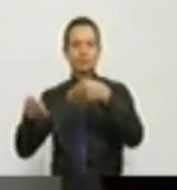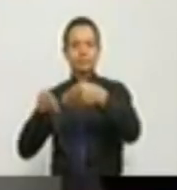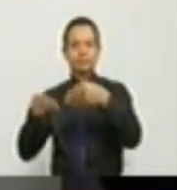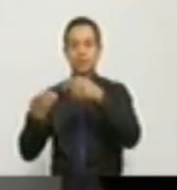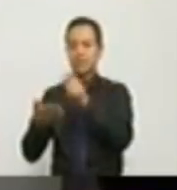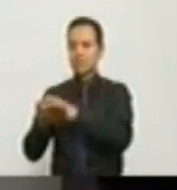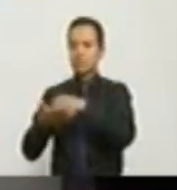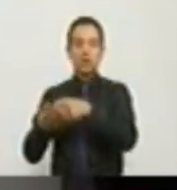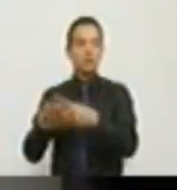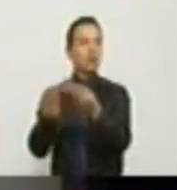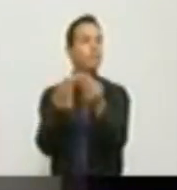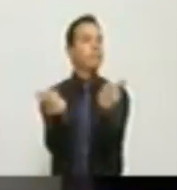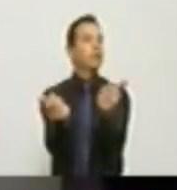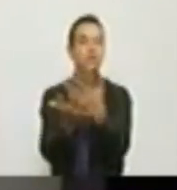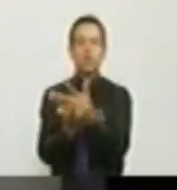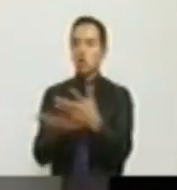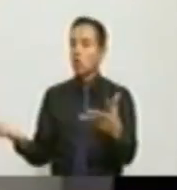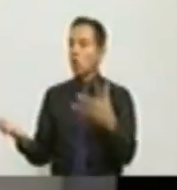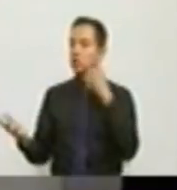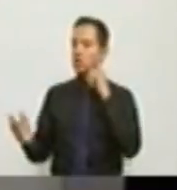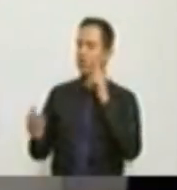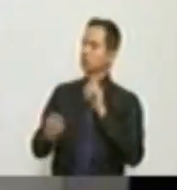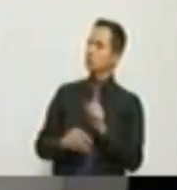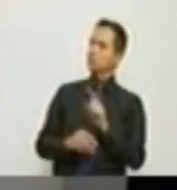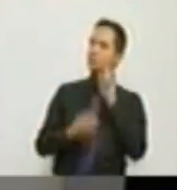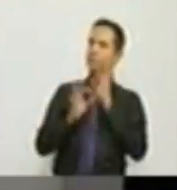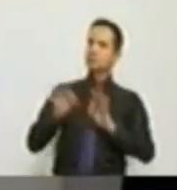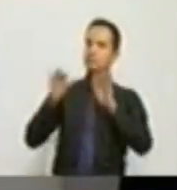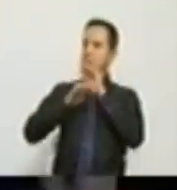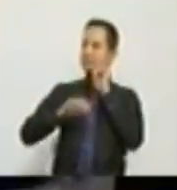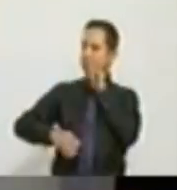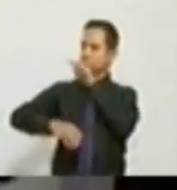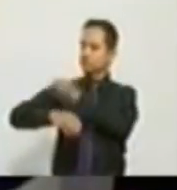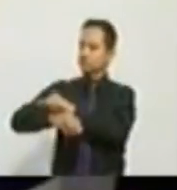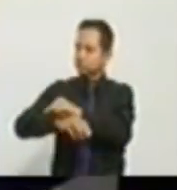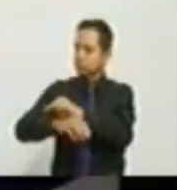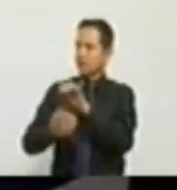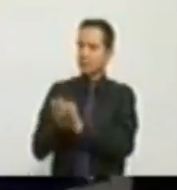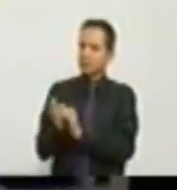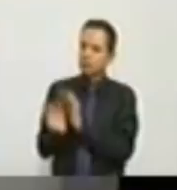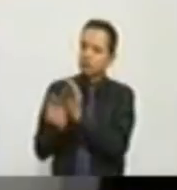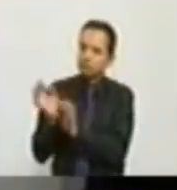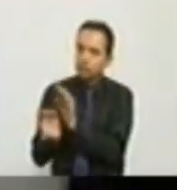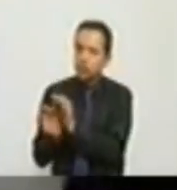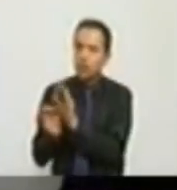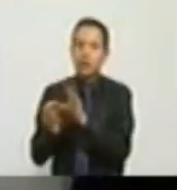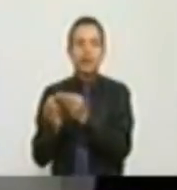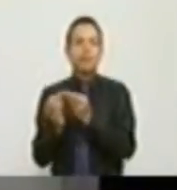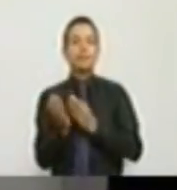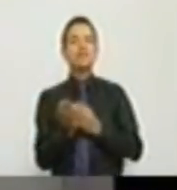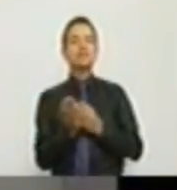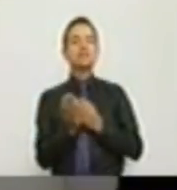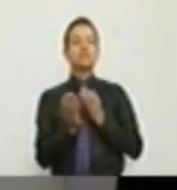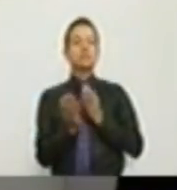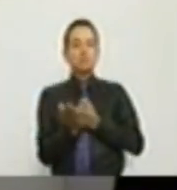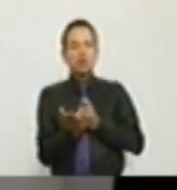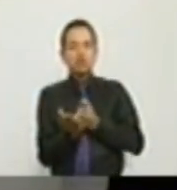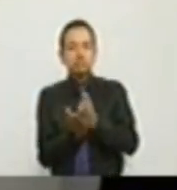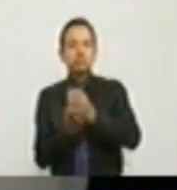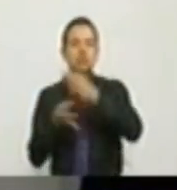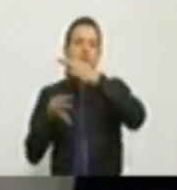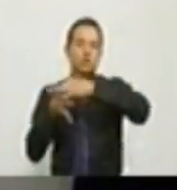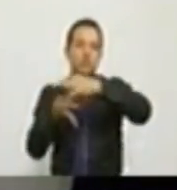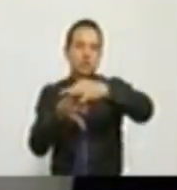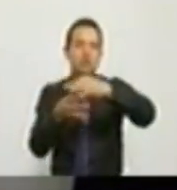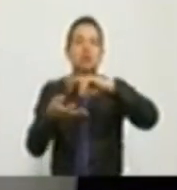se extravíe como pasó hace 4 años. Tener una carrera electoral, yo creo que eso no es mucho pedir,